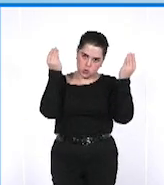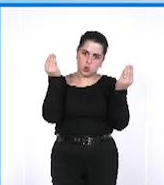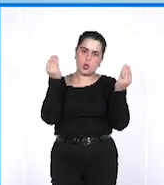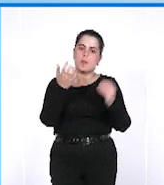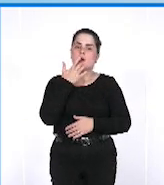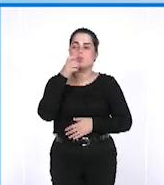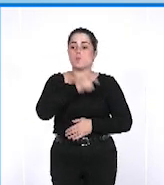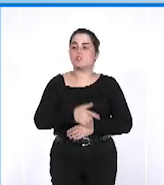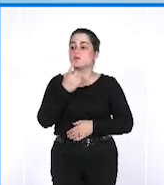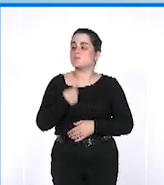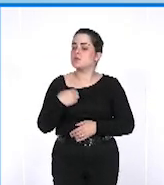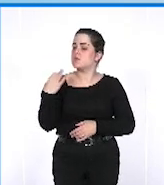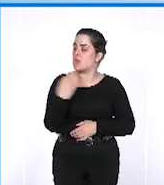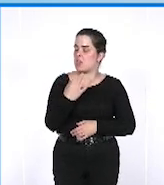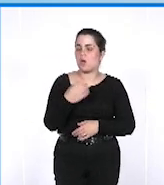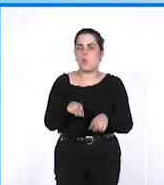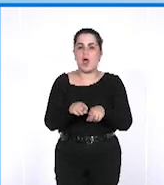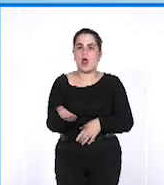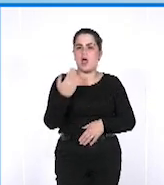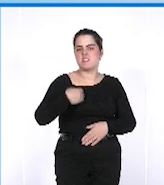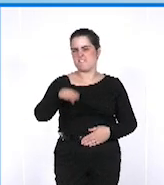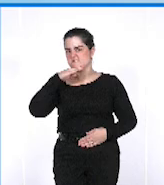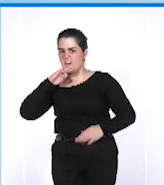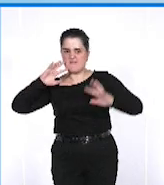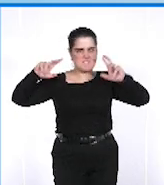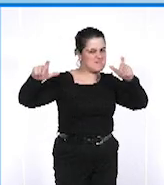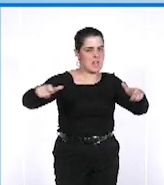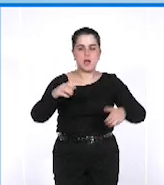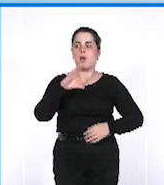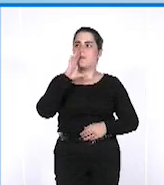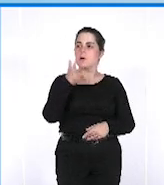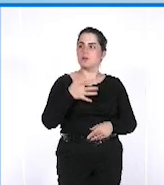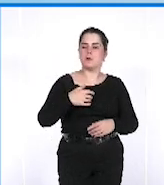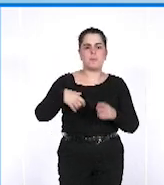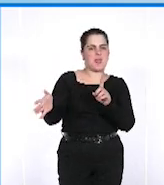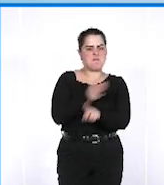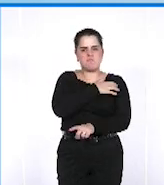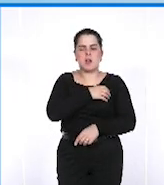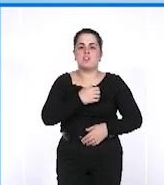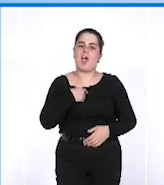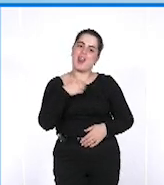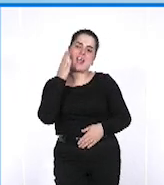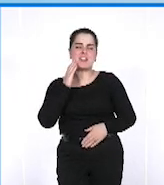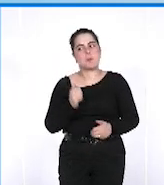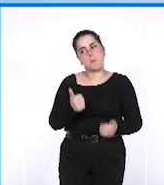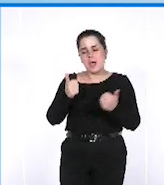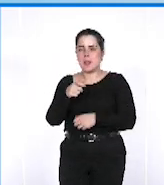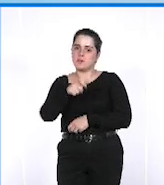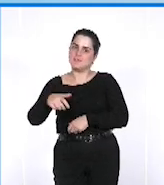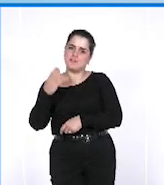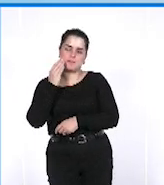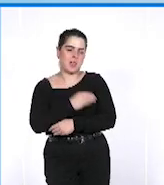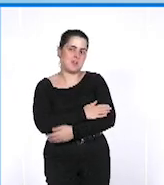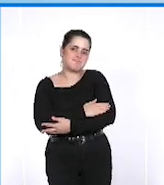esta persona por ejemplo nos decía lo que era antes yo los enfados ser agresiva golpeaba a todo el mundo ya soy más cariñosa Quiero la gente antes casi